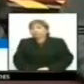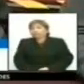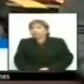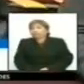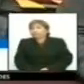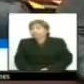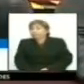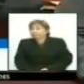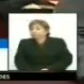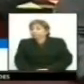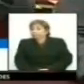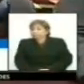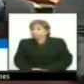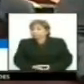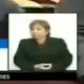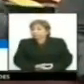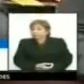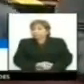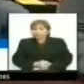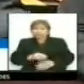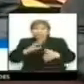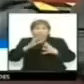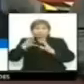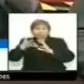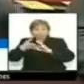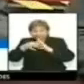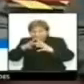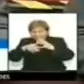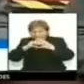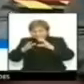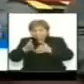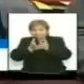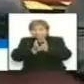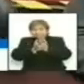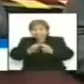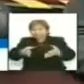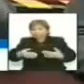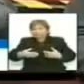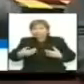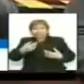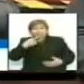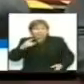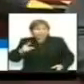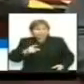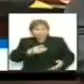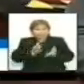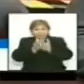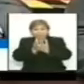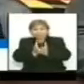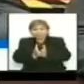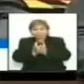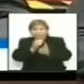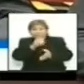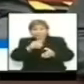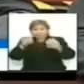llamaba en Venezuela también, esta conspiración de náufragos. O sea, náufragos, ¿por qué? Porque ustedes están en un barco que